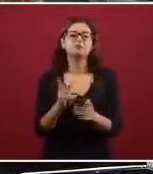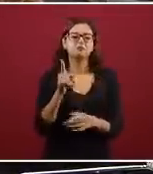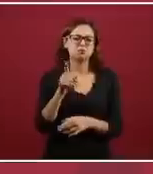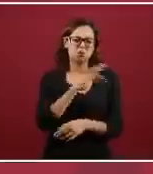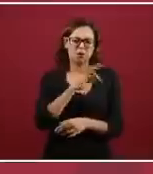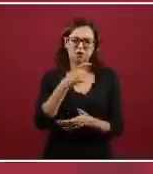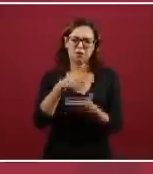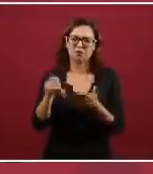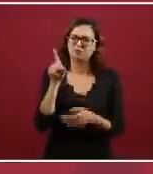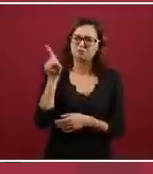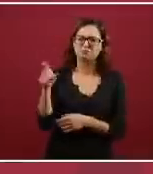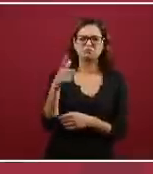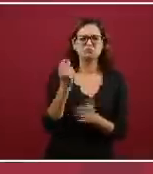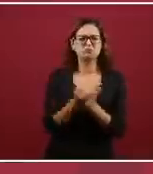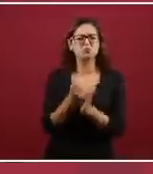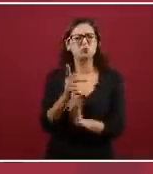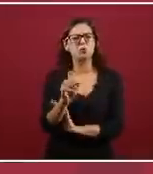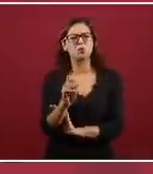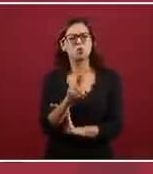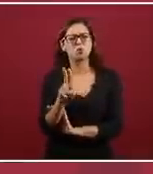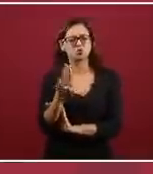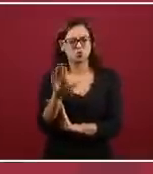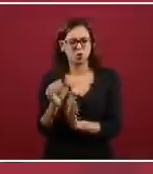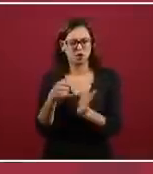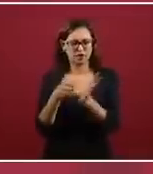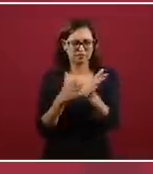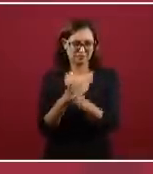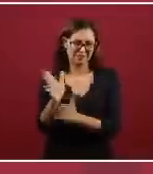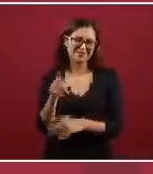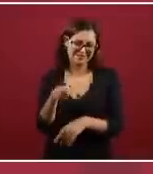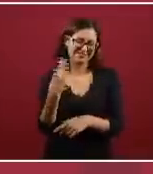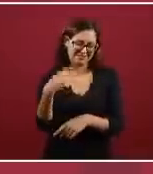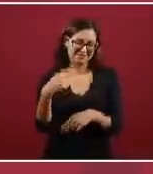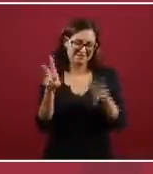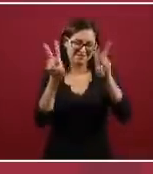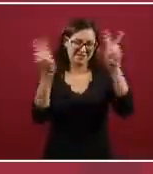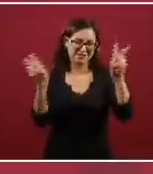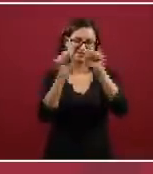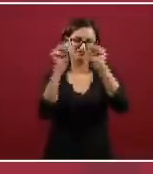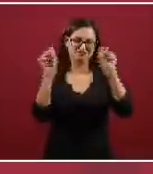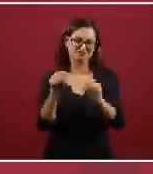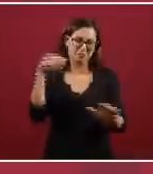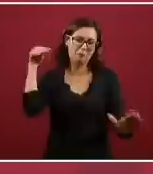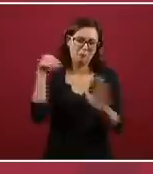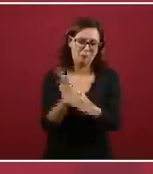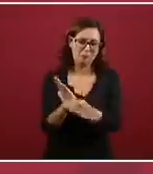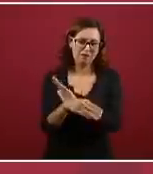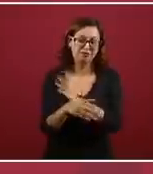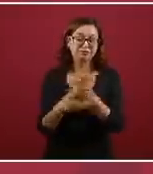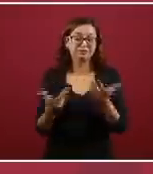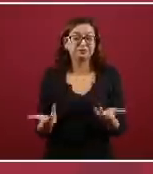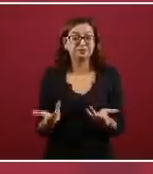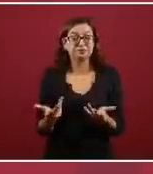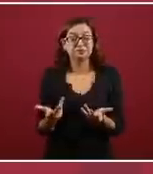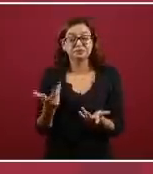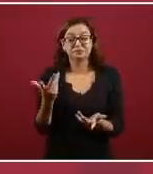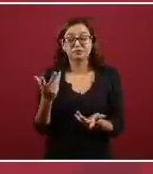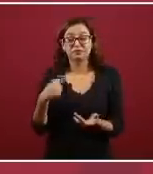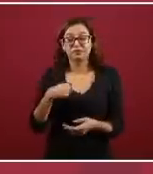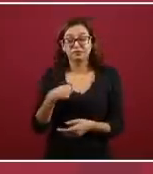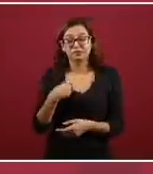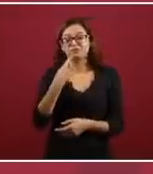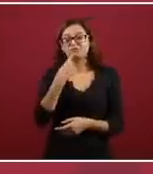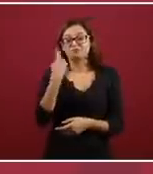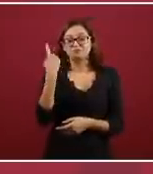Porruja, que se llama La caída del sistema, un caso jurídico, porque yo demandé